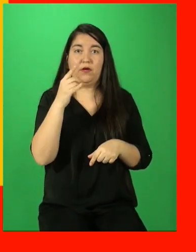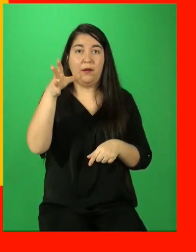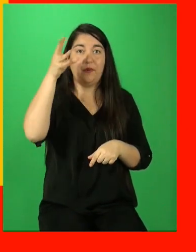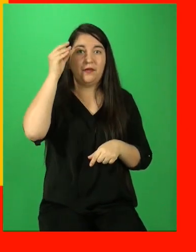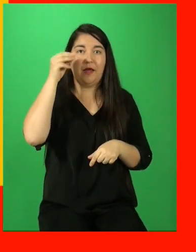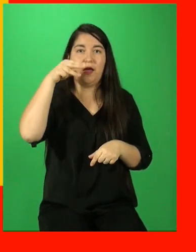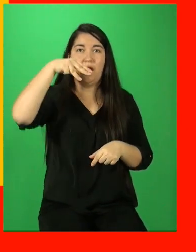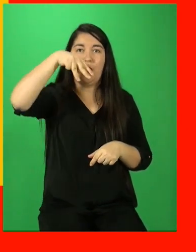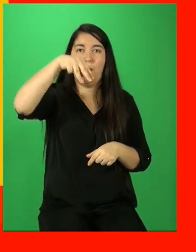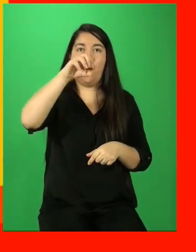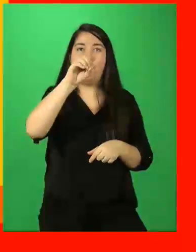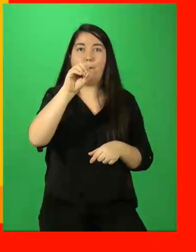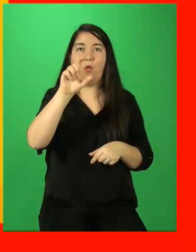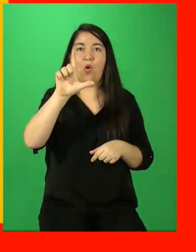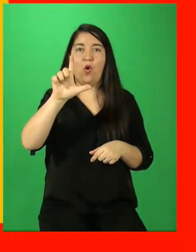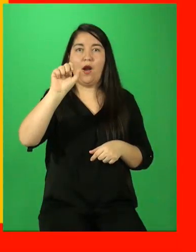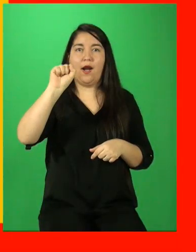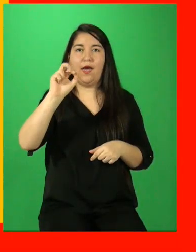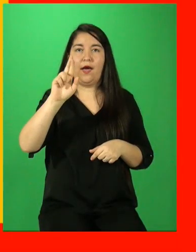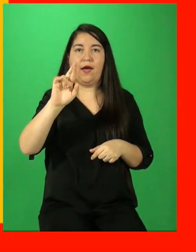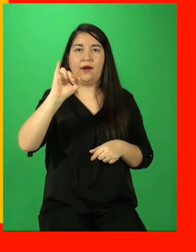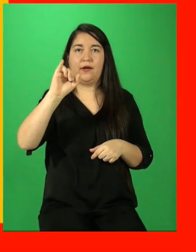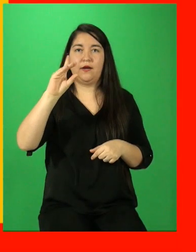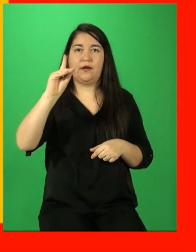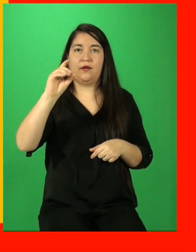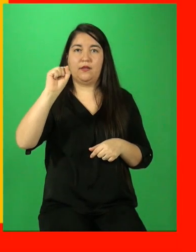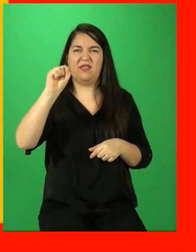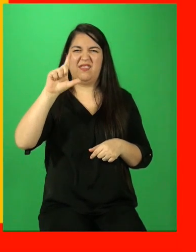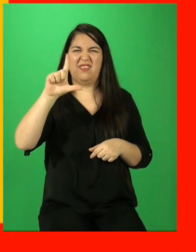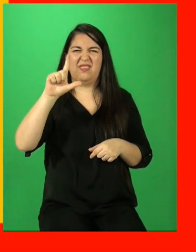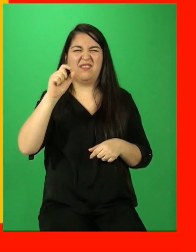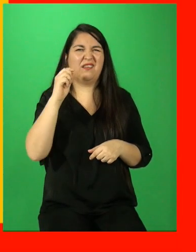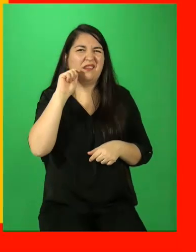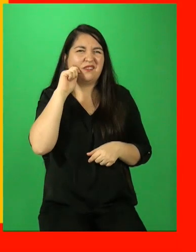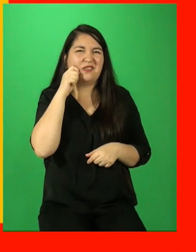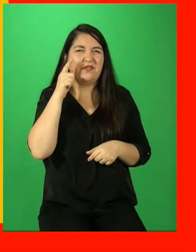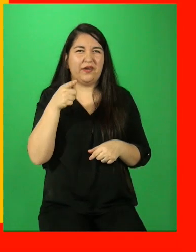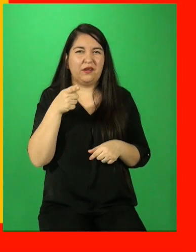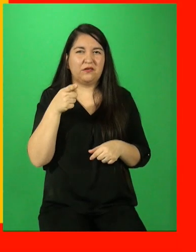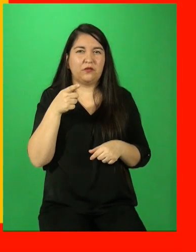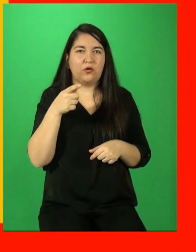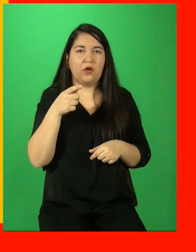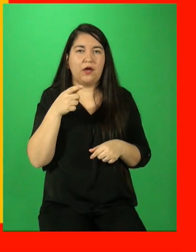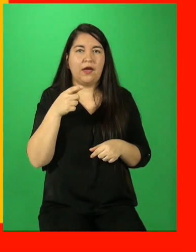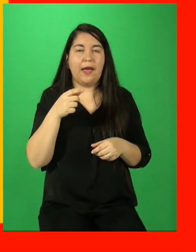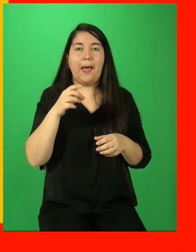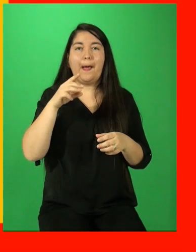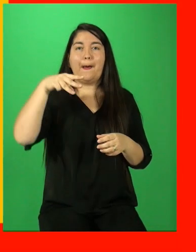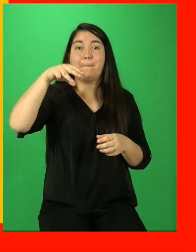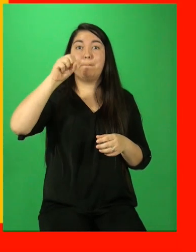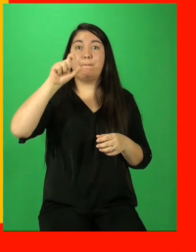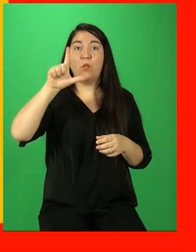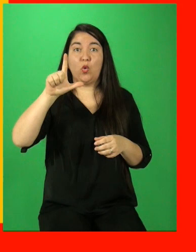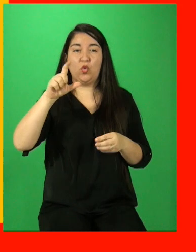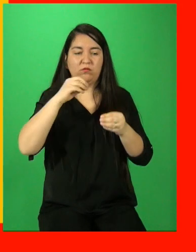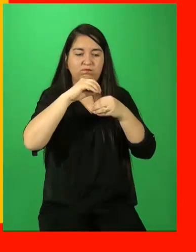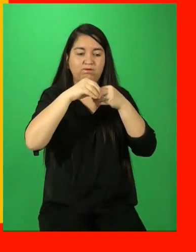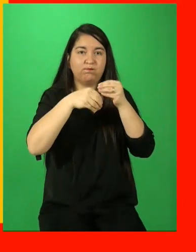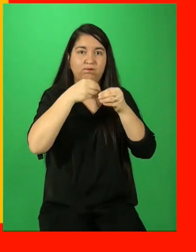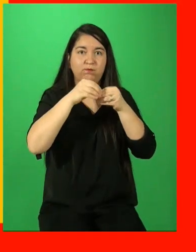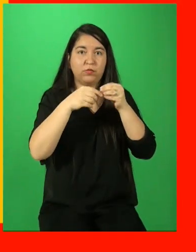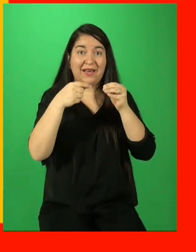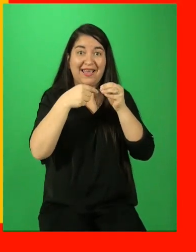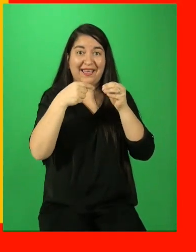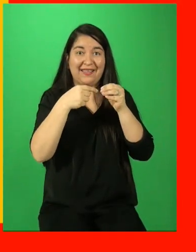la molaridad. ¿Qué es la molaridad? La molaridad mide la cantidad de moles que hay en volumen